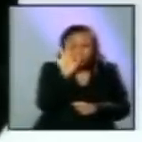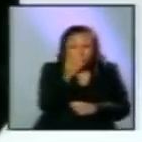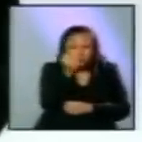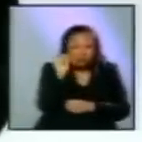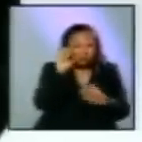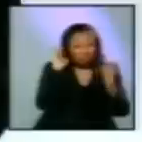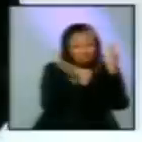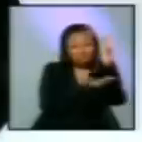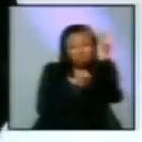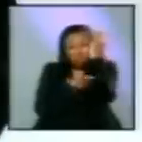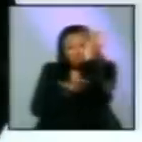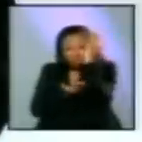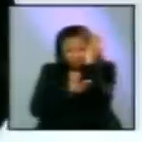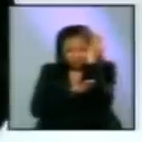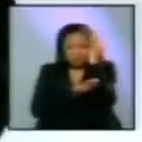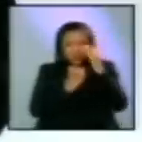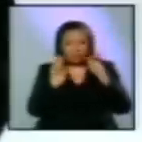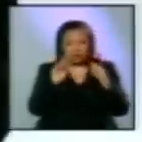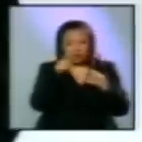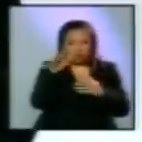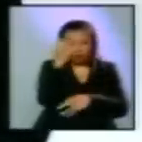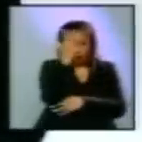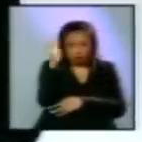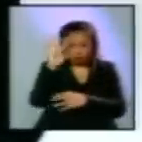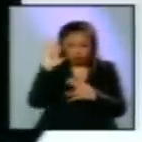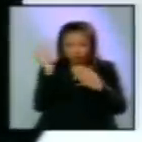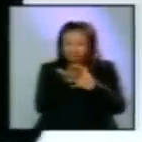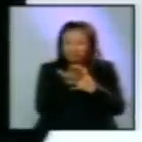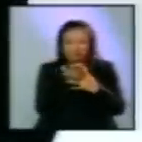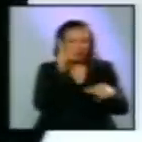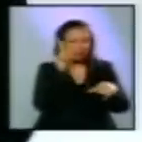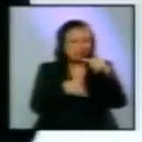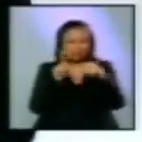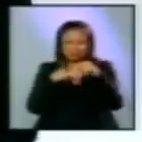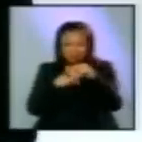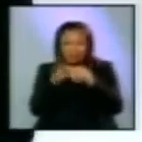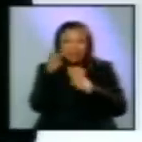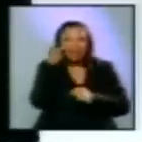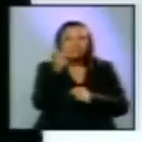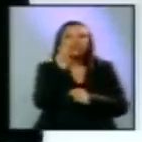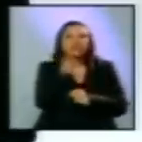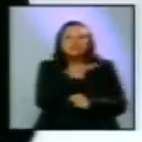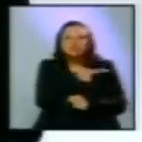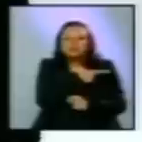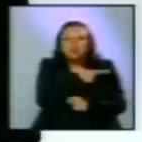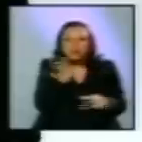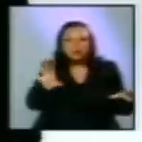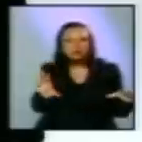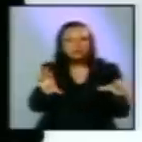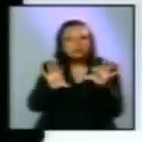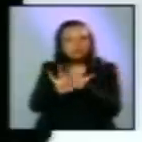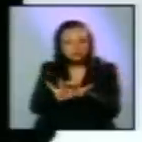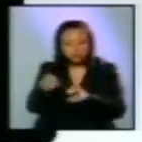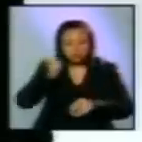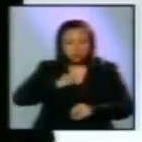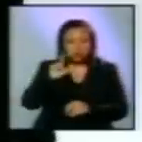tropicales húmedas de México y la mitad de nuestros bosques templados. Esto se ha asociado a la pobreza y en el siglo XX,